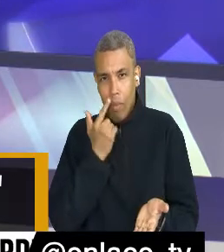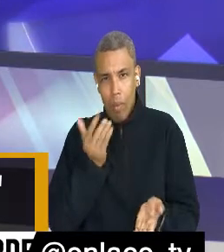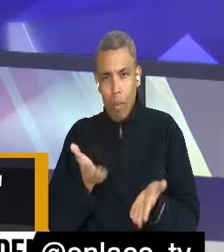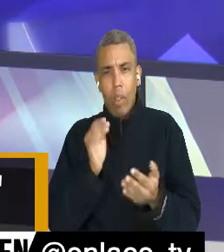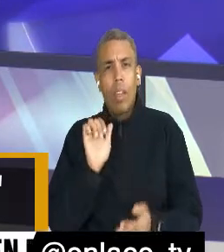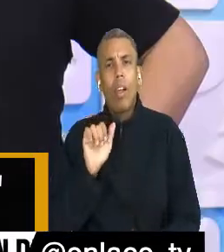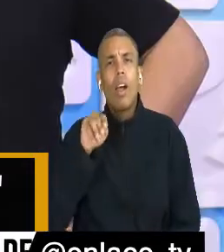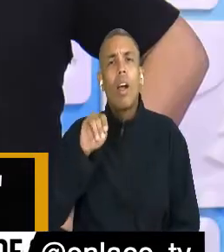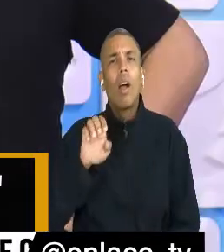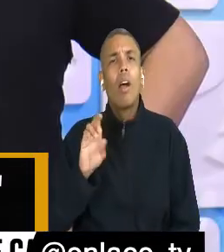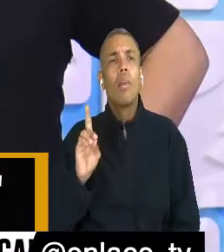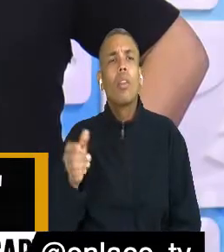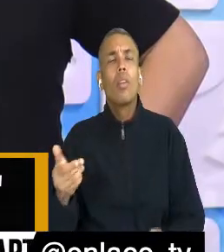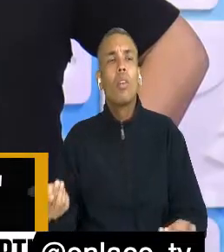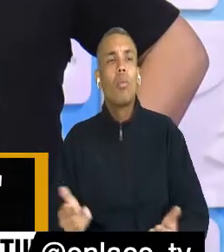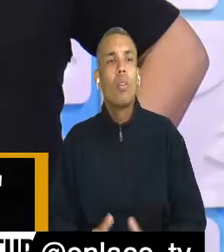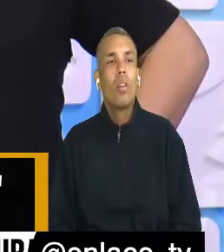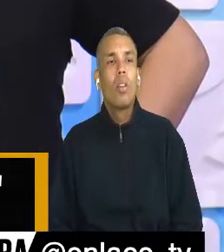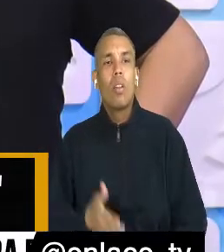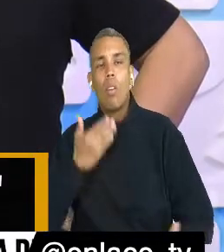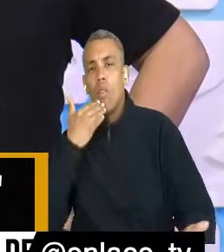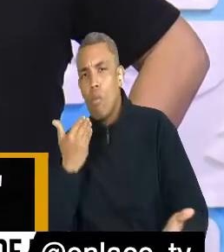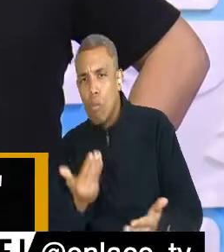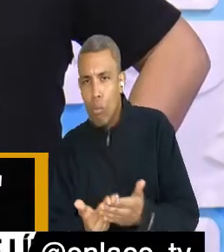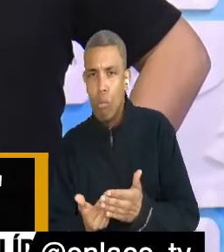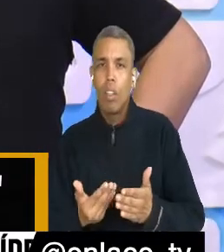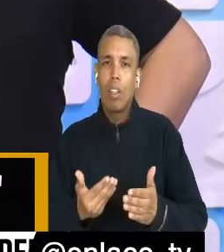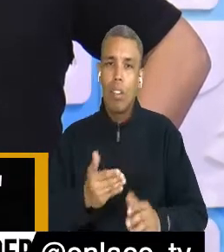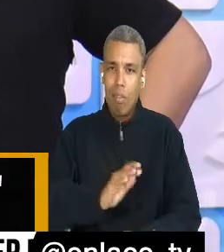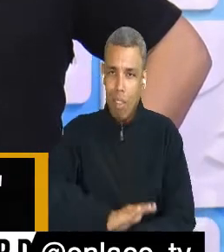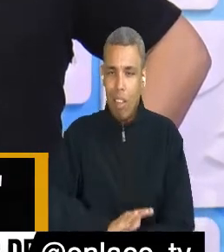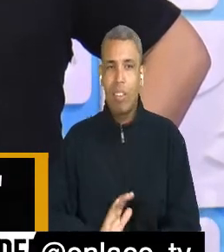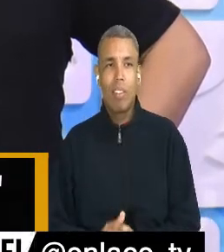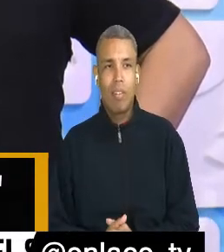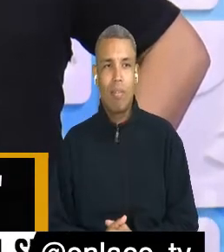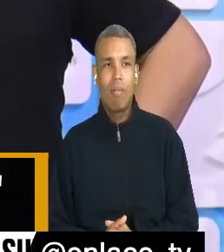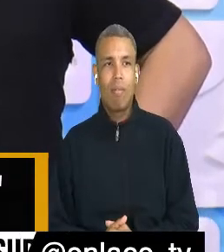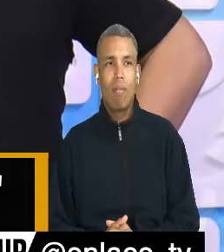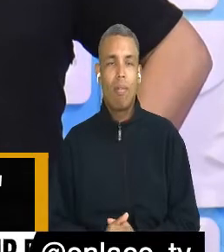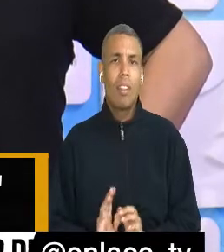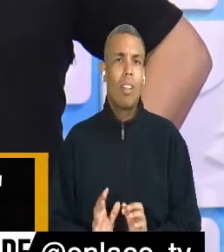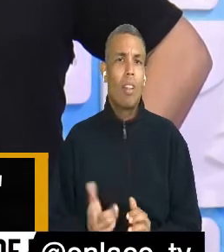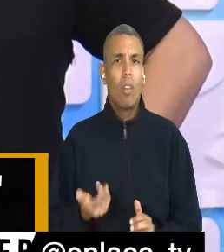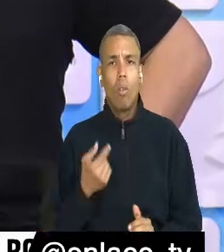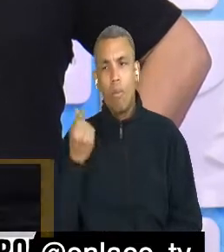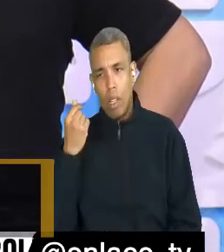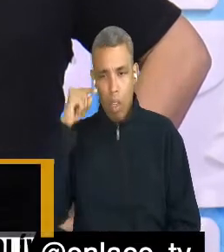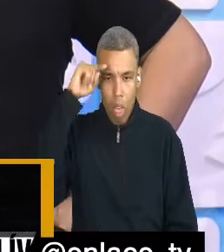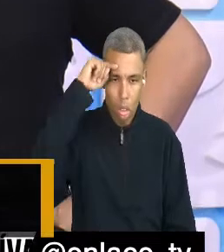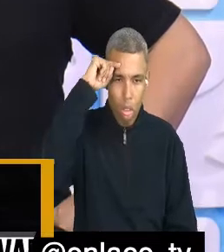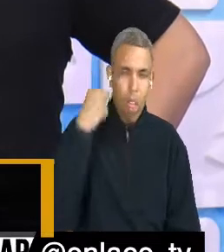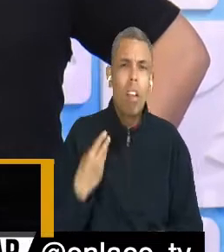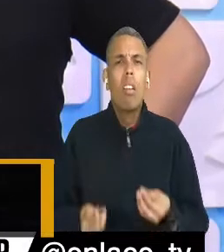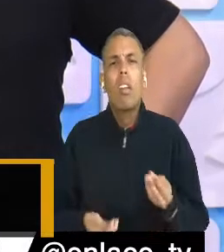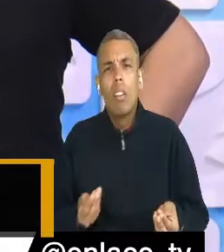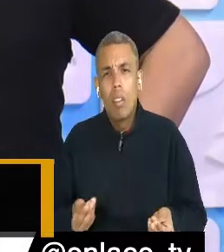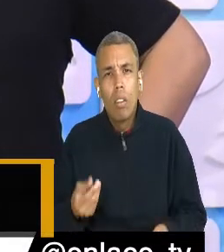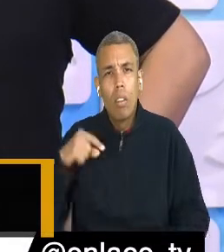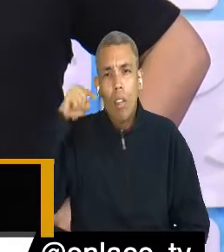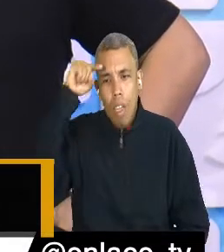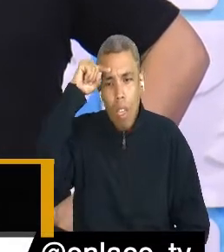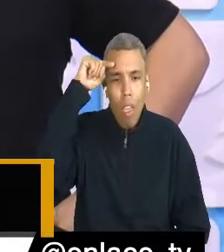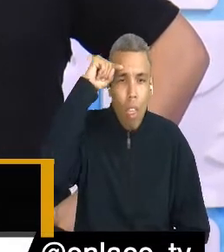la crisis? Buenos días, ¿cómo están ustedes? Buenas tardes. Bueno, enfrentar la crisis, en primer lugar, tenemos que entender que la crisis es